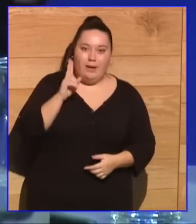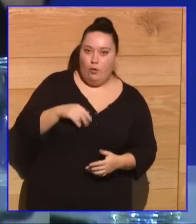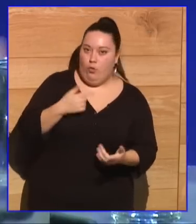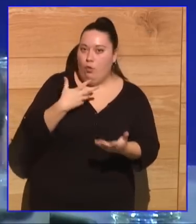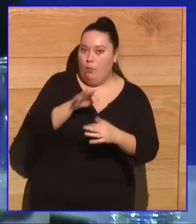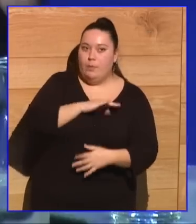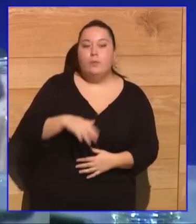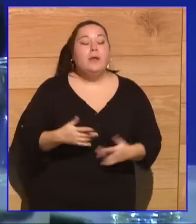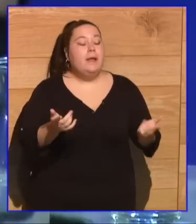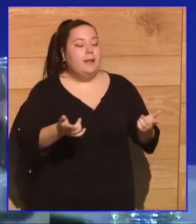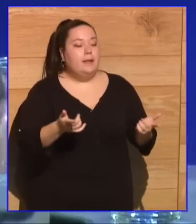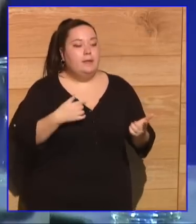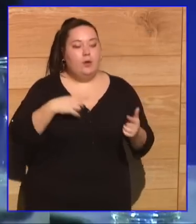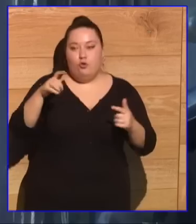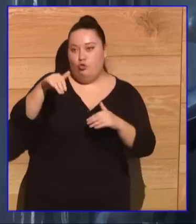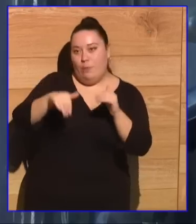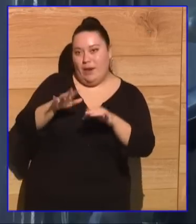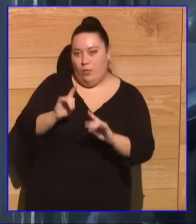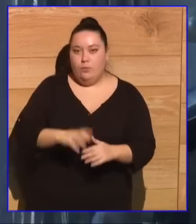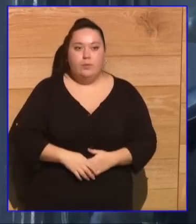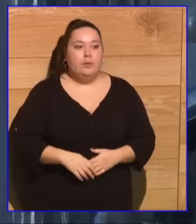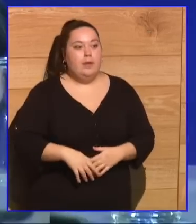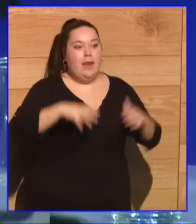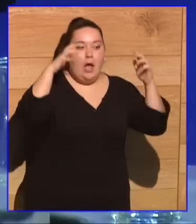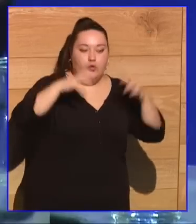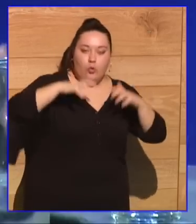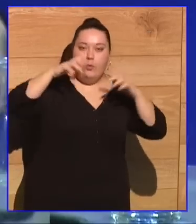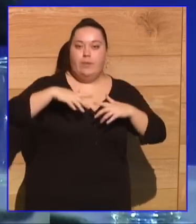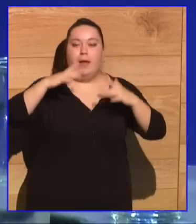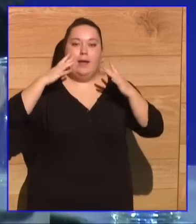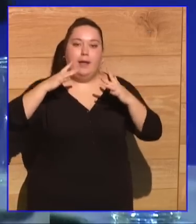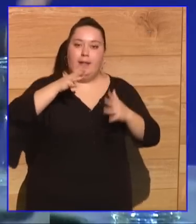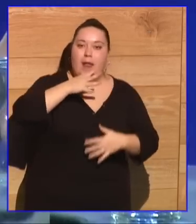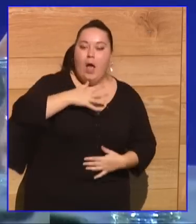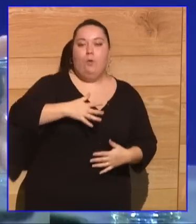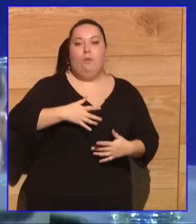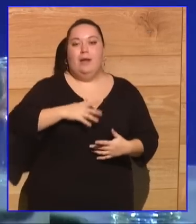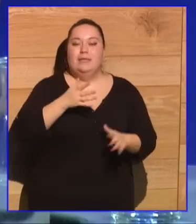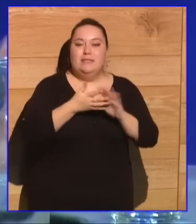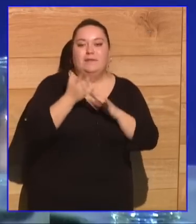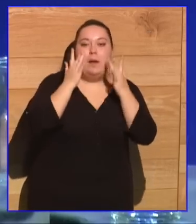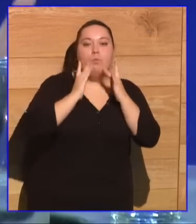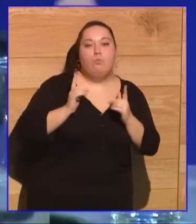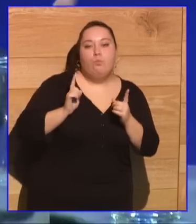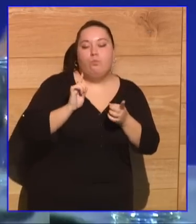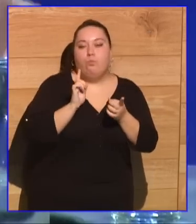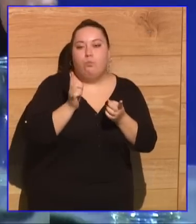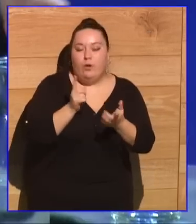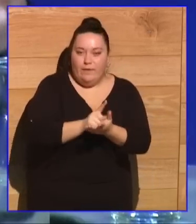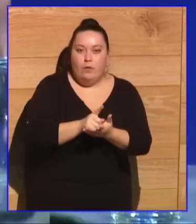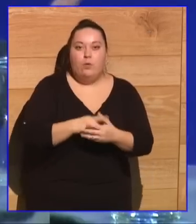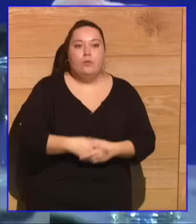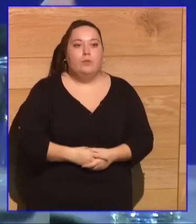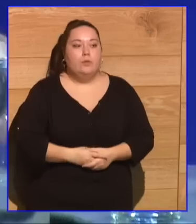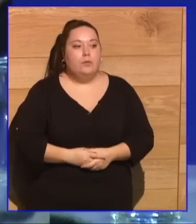premio. que yo entiendo que, en fin, que la lluvia, Nominado. la lluvia, el agua y tal es purificación, es una metáfora, lo que tú quieras. Pero hay una escena que les obliga